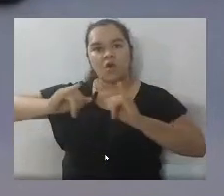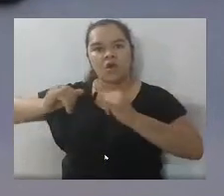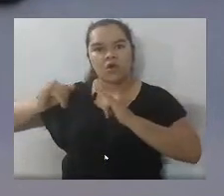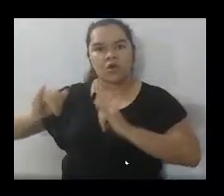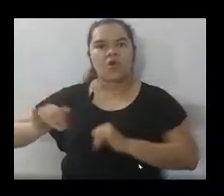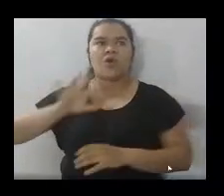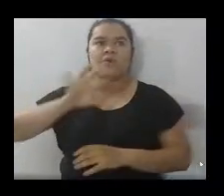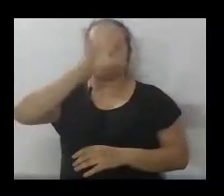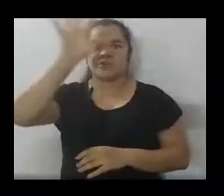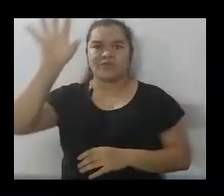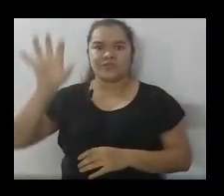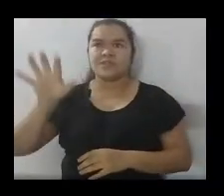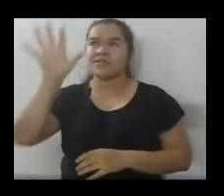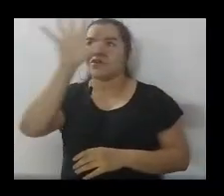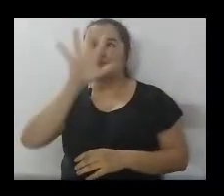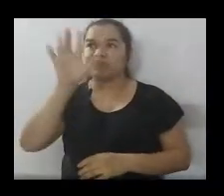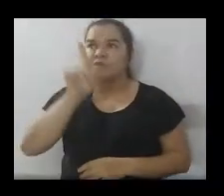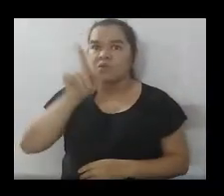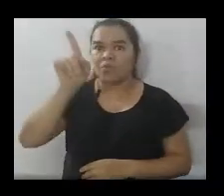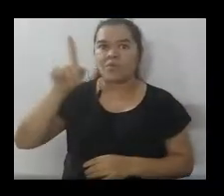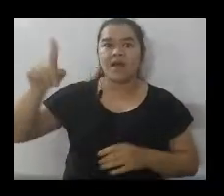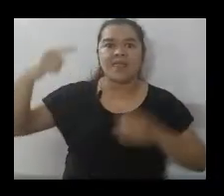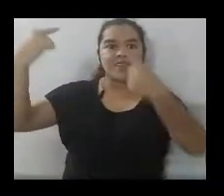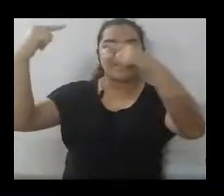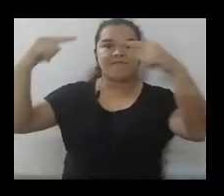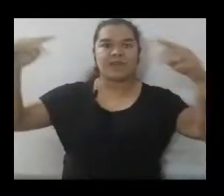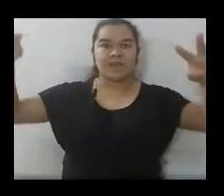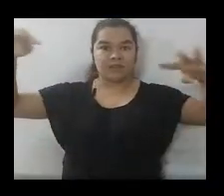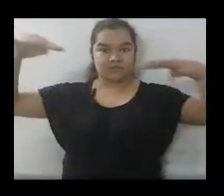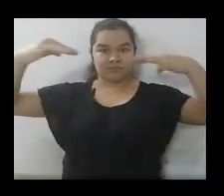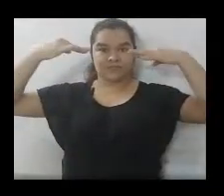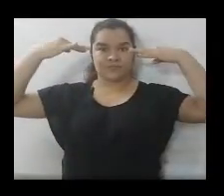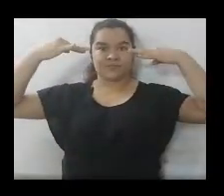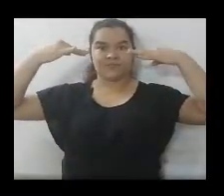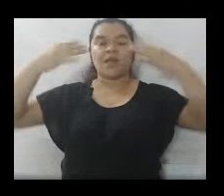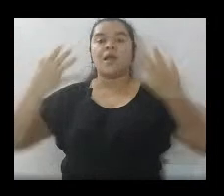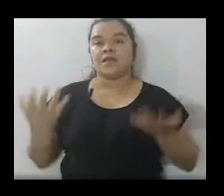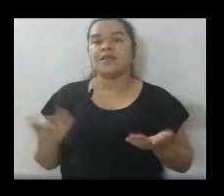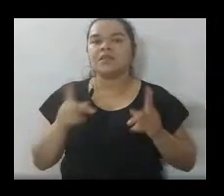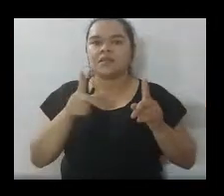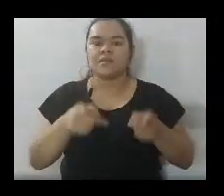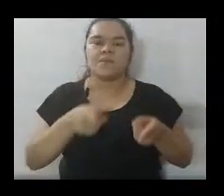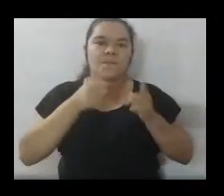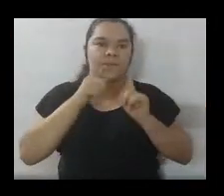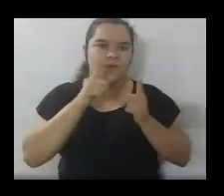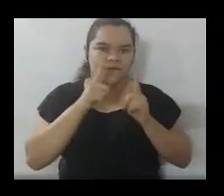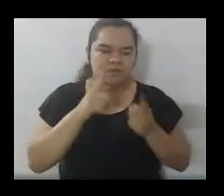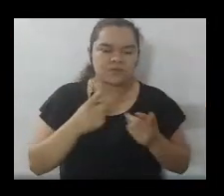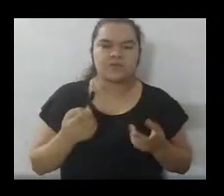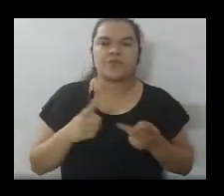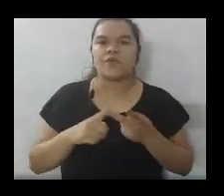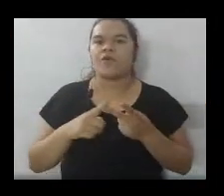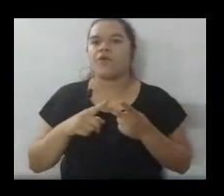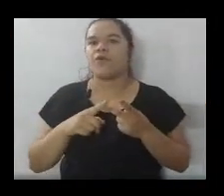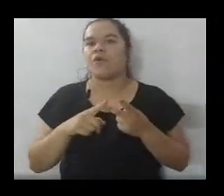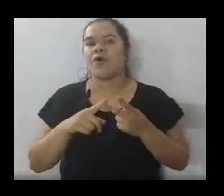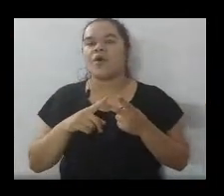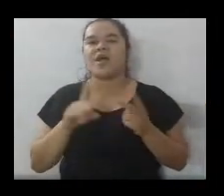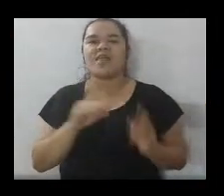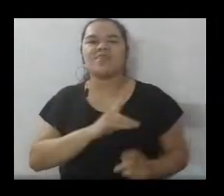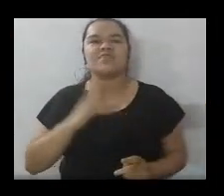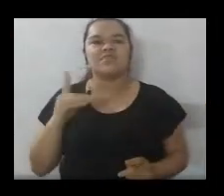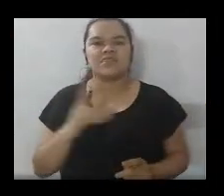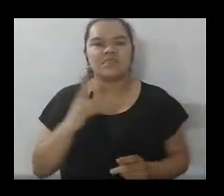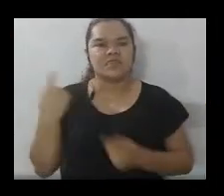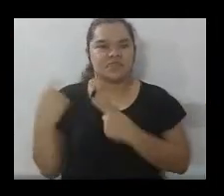y contarles a través de las voces de los distintos docentes o directores de las carreras las